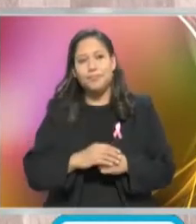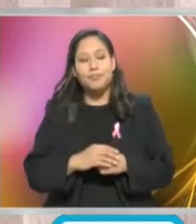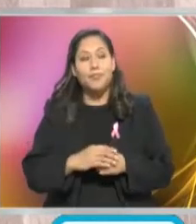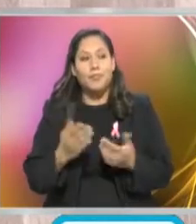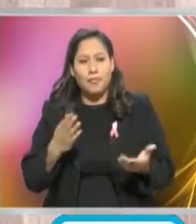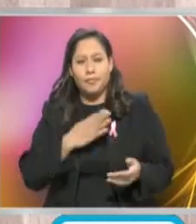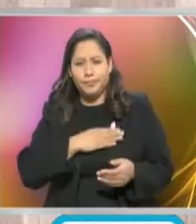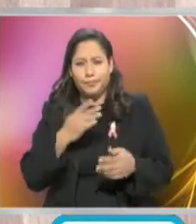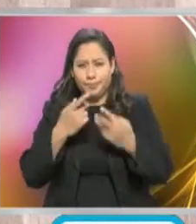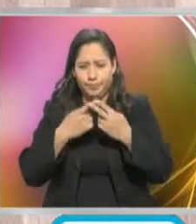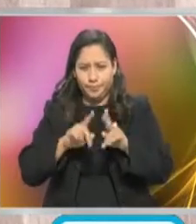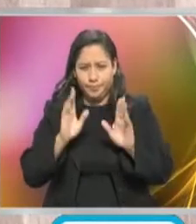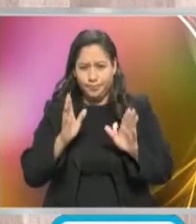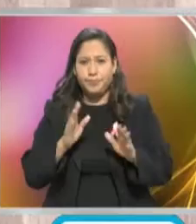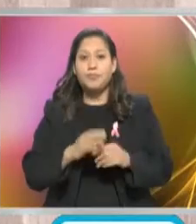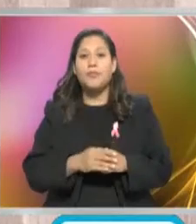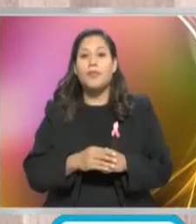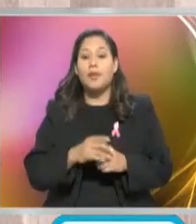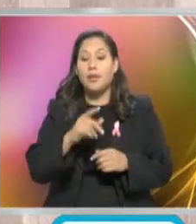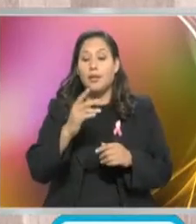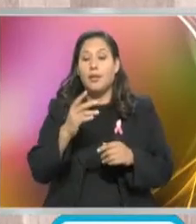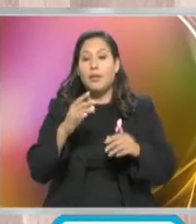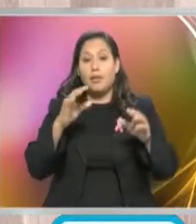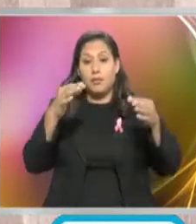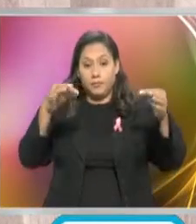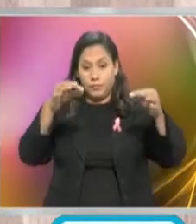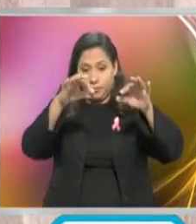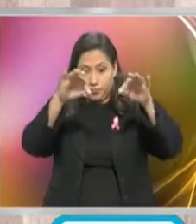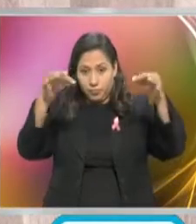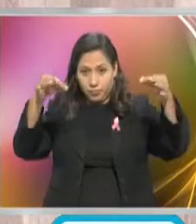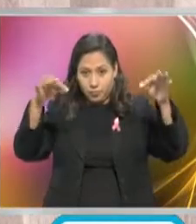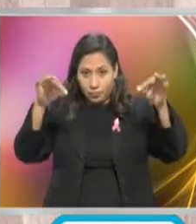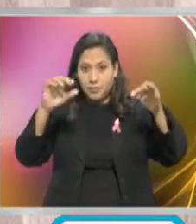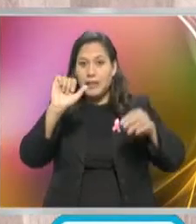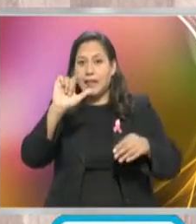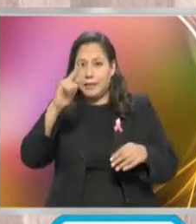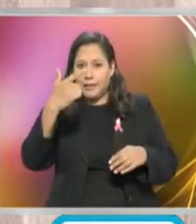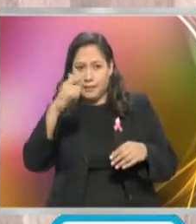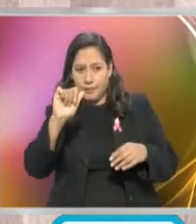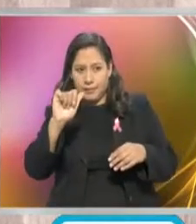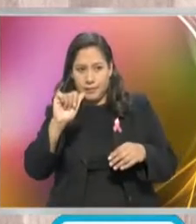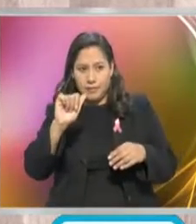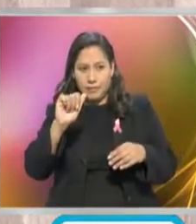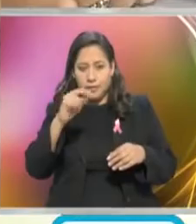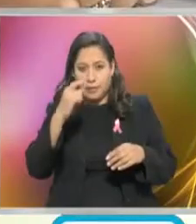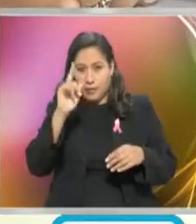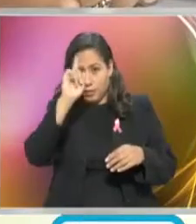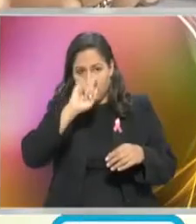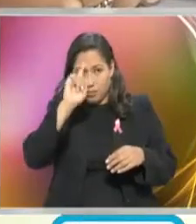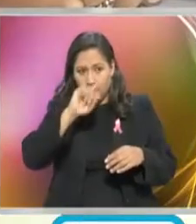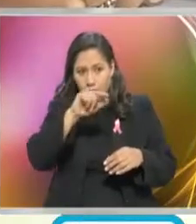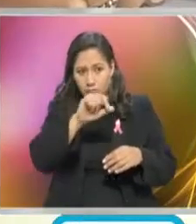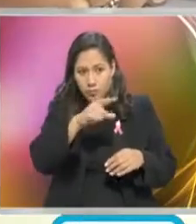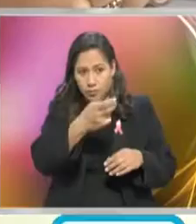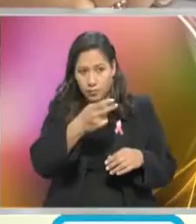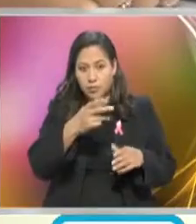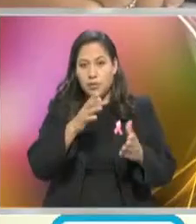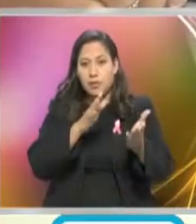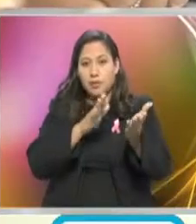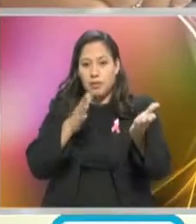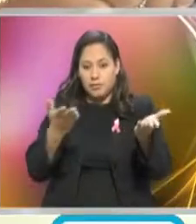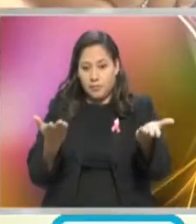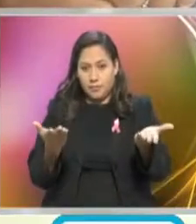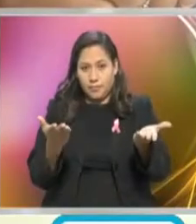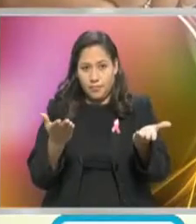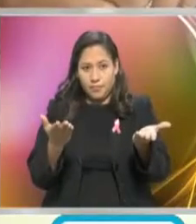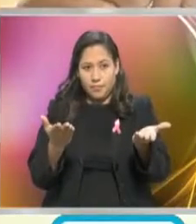Entonces, bueno, vamos a empezar. Vamos a usar el alga. Yo les recomiendo que envuelvan el tapetito con el que se hacen los